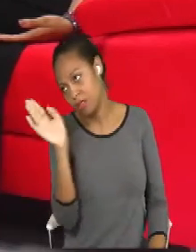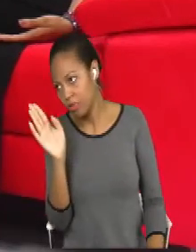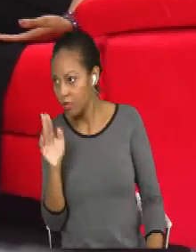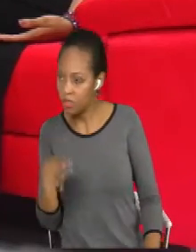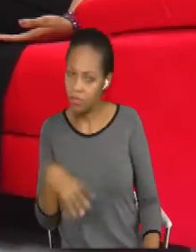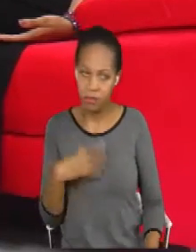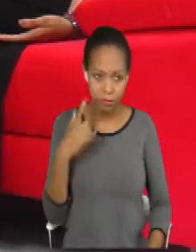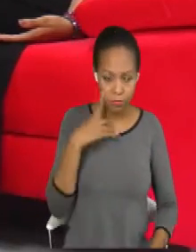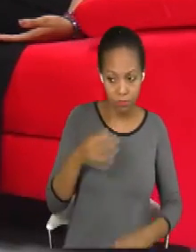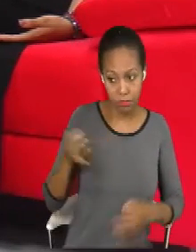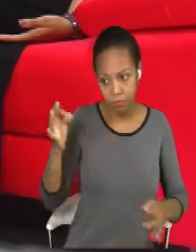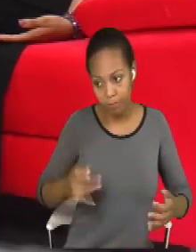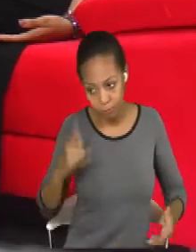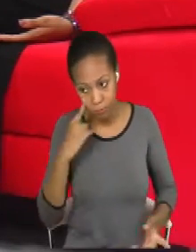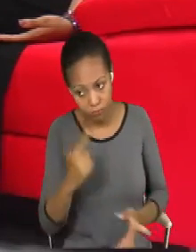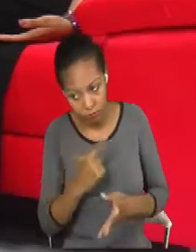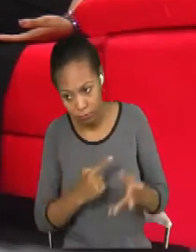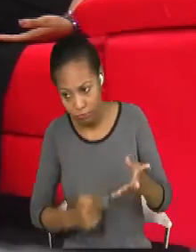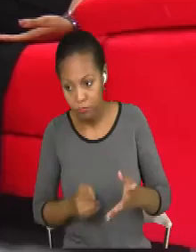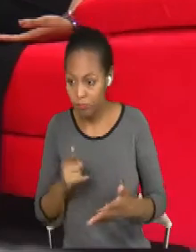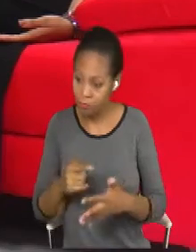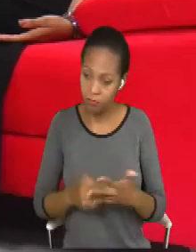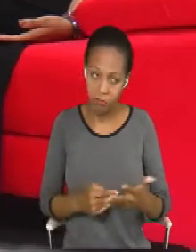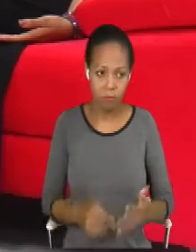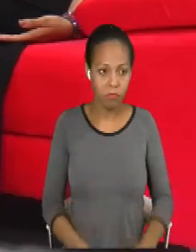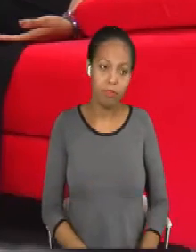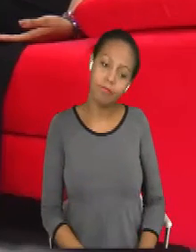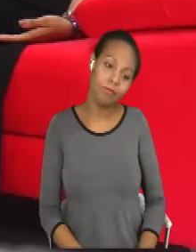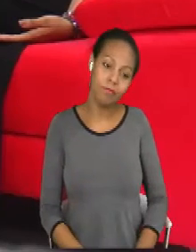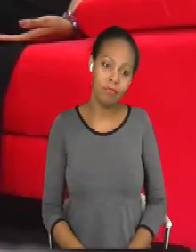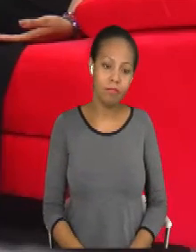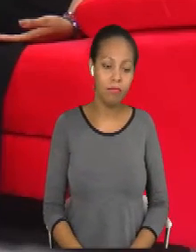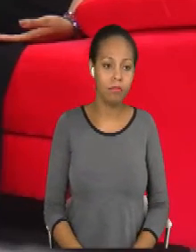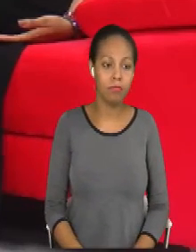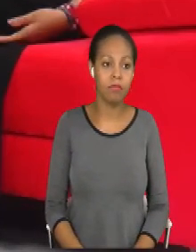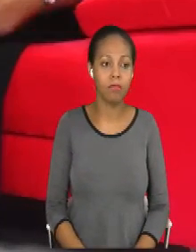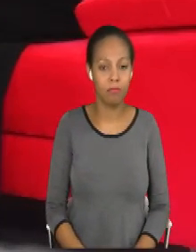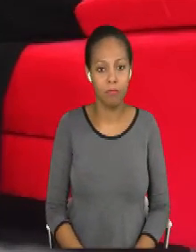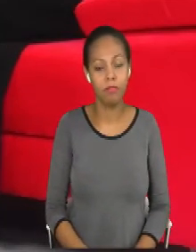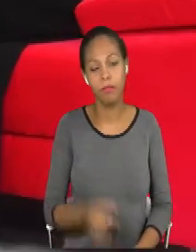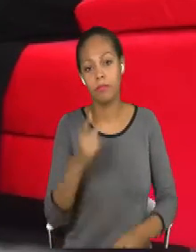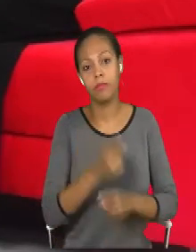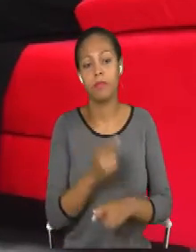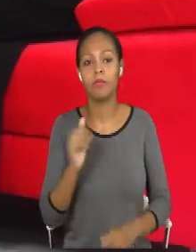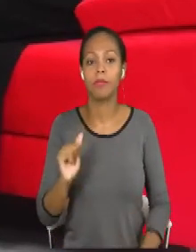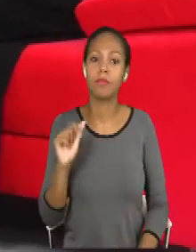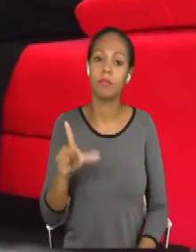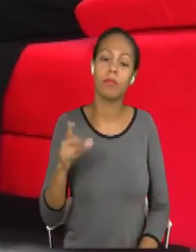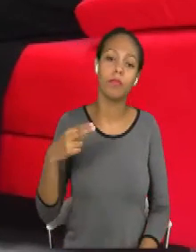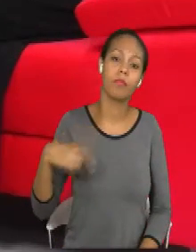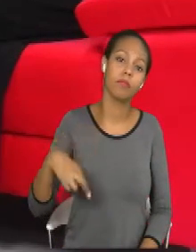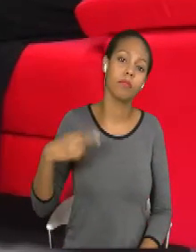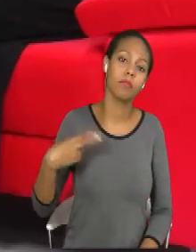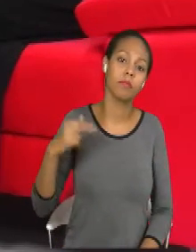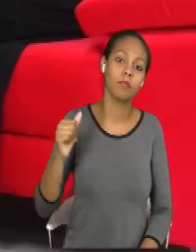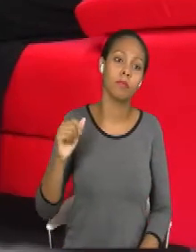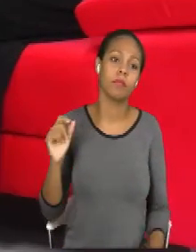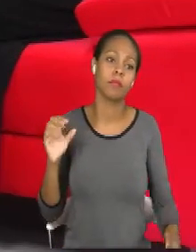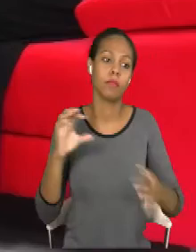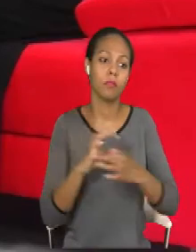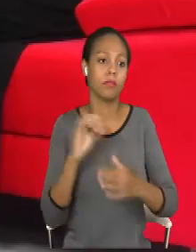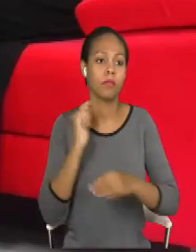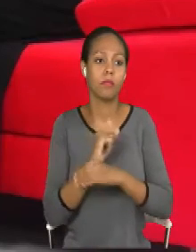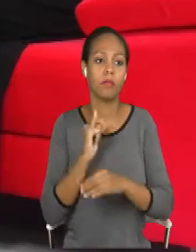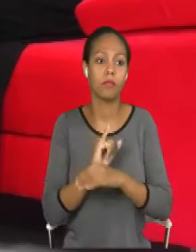juzgando, les estén señalando, les estén diciendo, tú eres esto, esto, esto y lo otro. Exactamente. Alfa está ligado a nuestra iglesia. Nuestra iglesia se llama Centro Cristiano